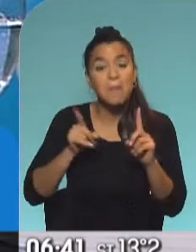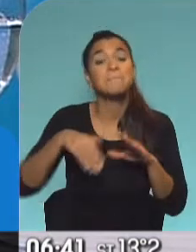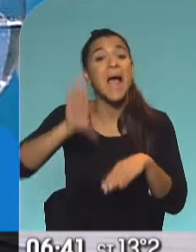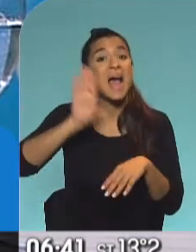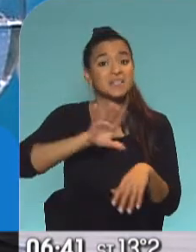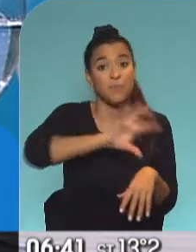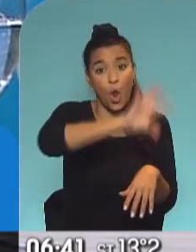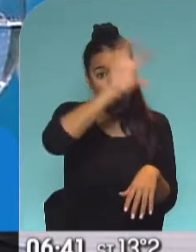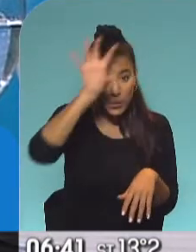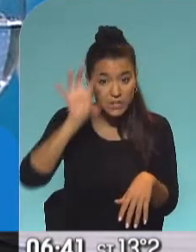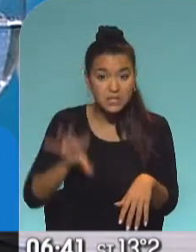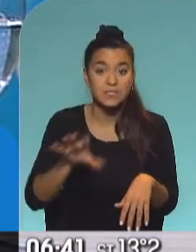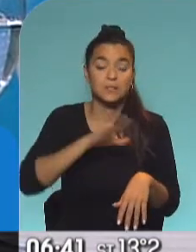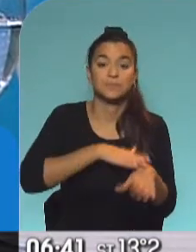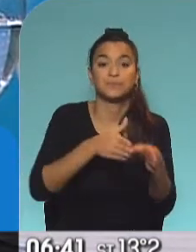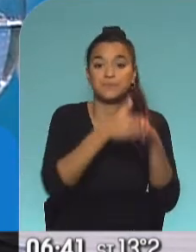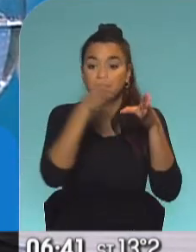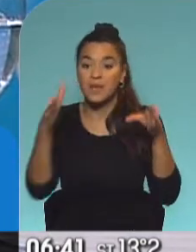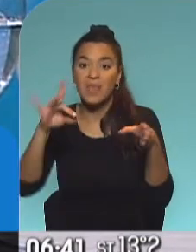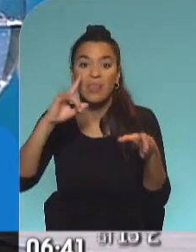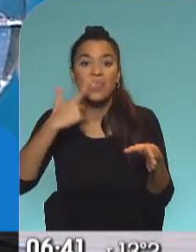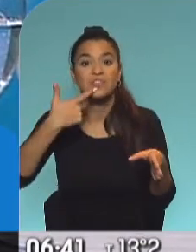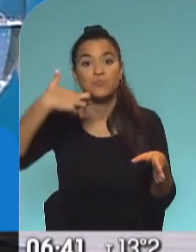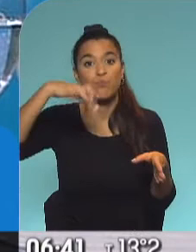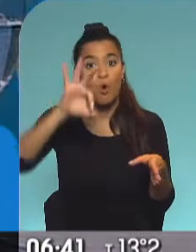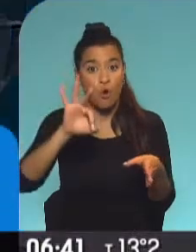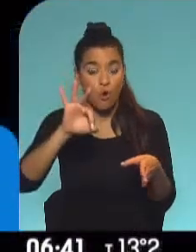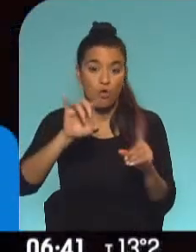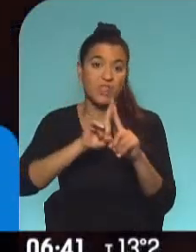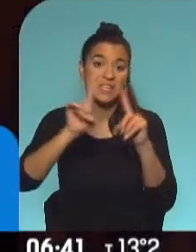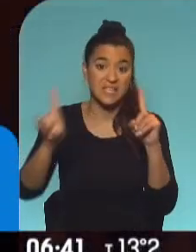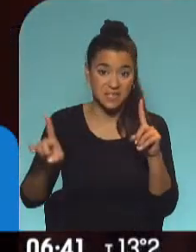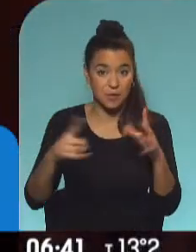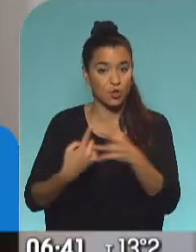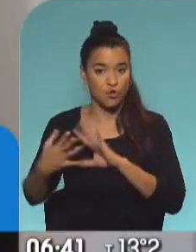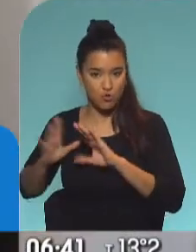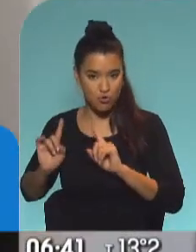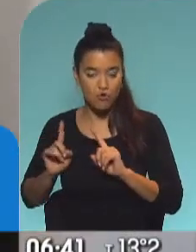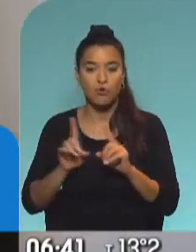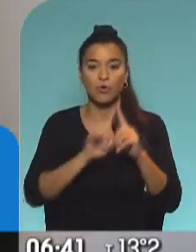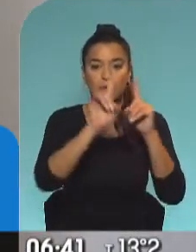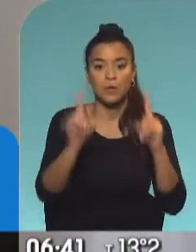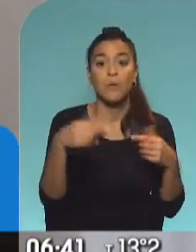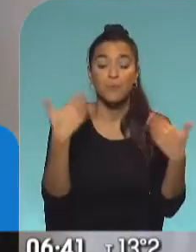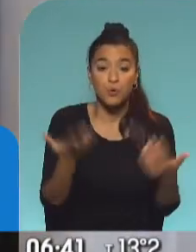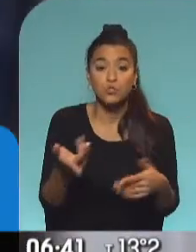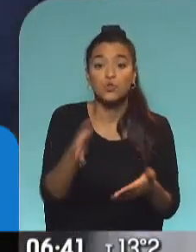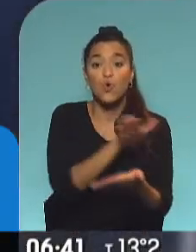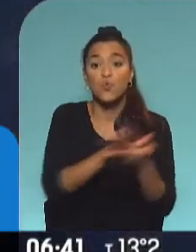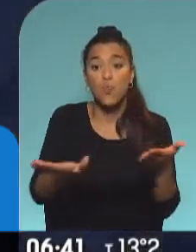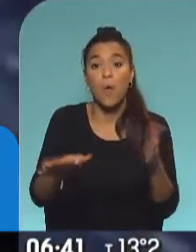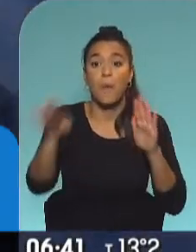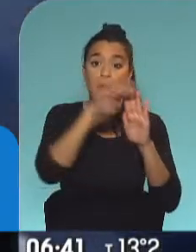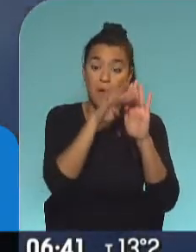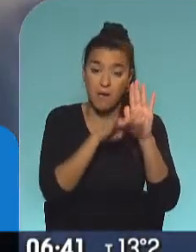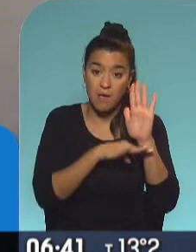las provincias que han pasado de ascó a disputar es por eso que en esta nueva normativa